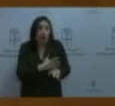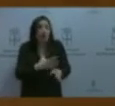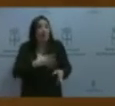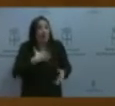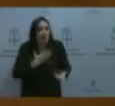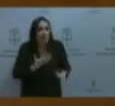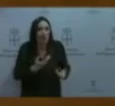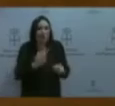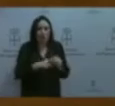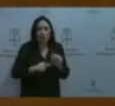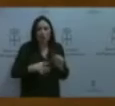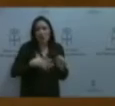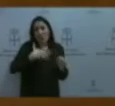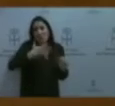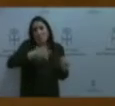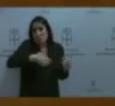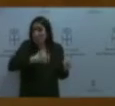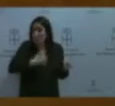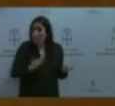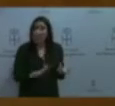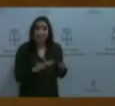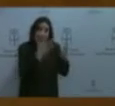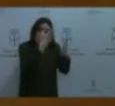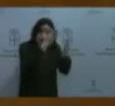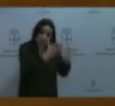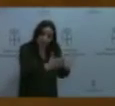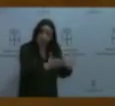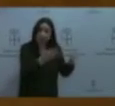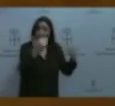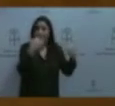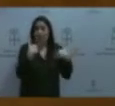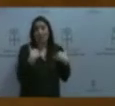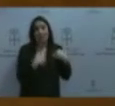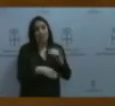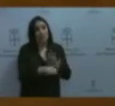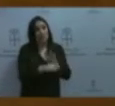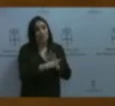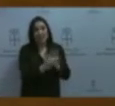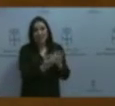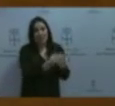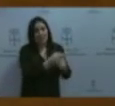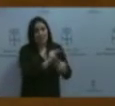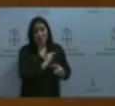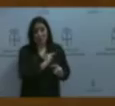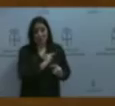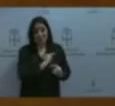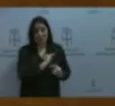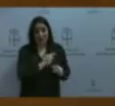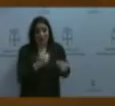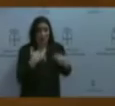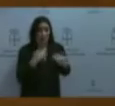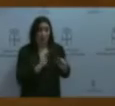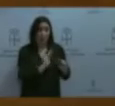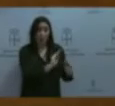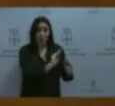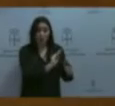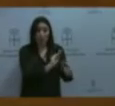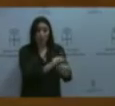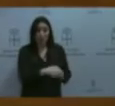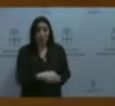determinadas cuestiones, usted sigue teniendo la responsabilidad de responder. Así que,